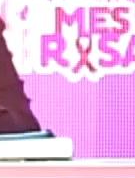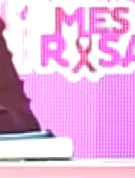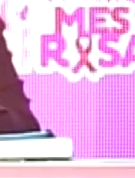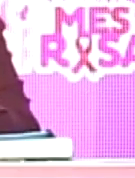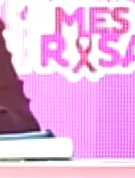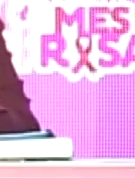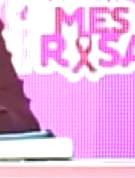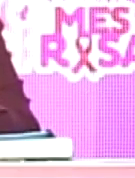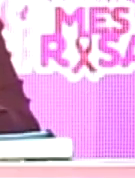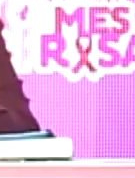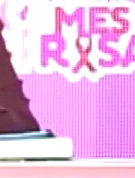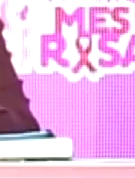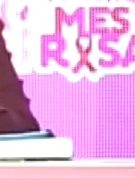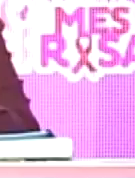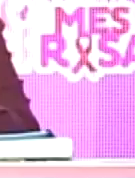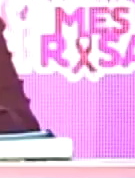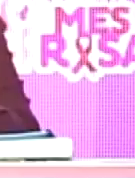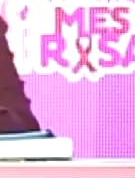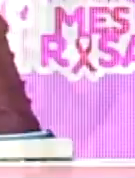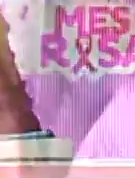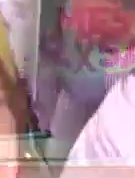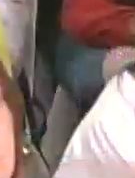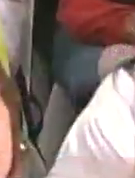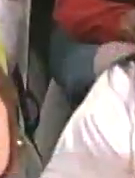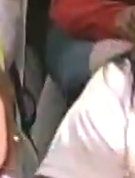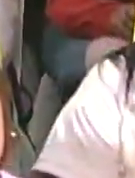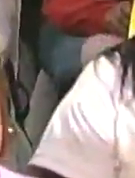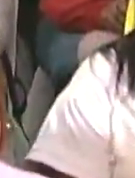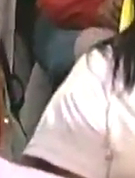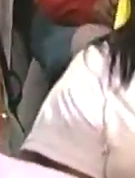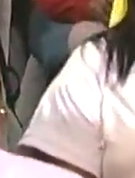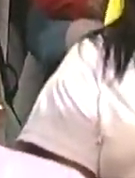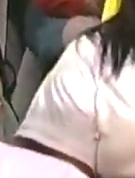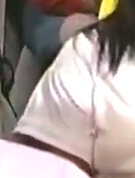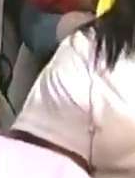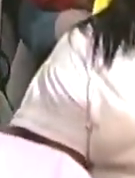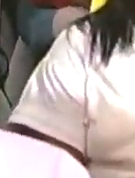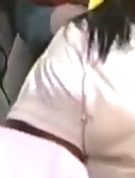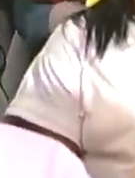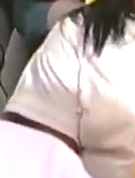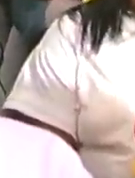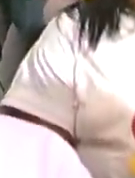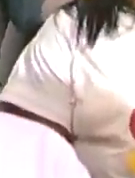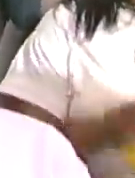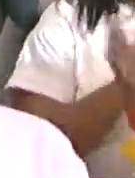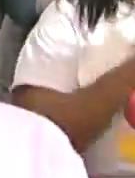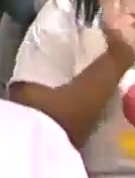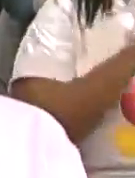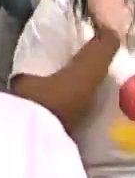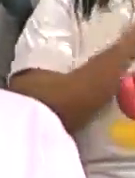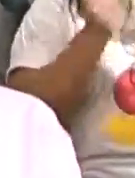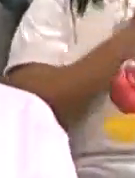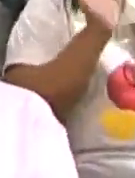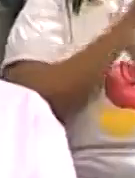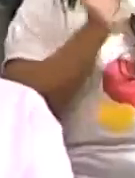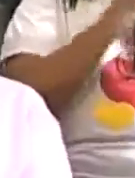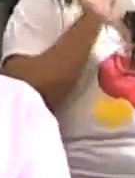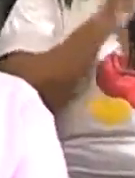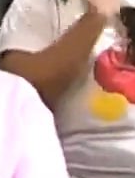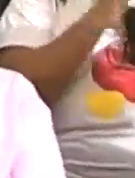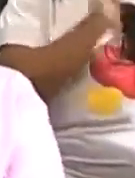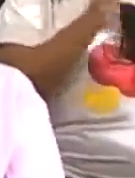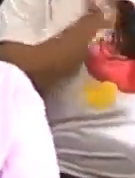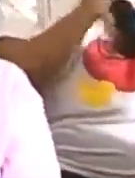socialista de igualdad, de paz, de compartir. Es una sociedad superior. Ahora vamos a pasar a la